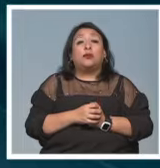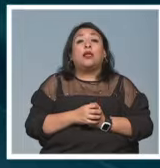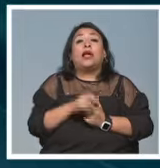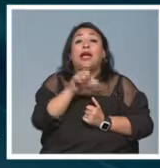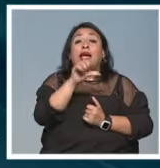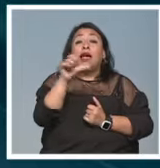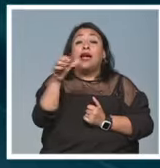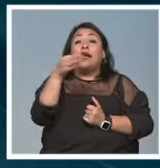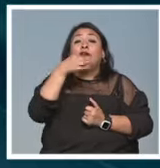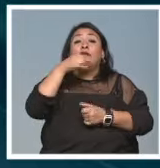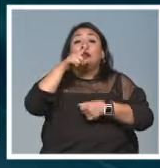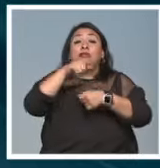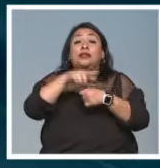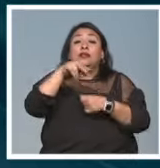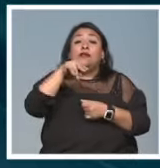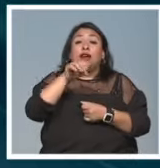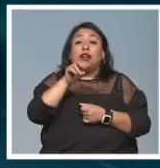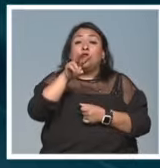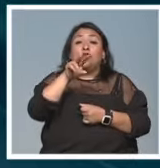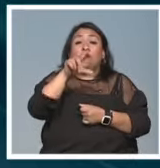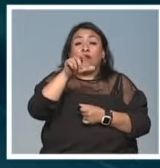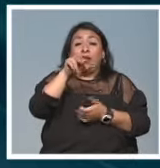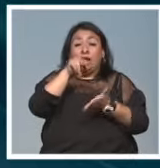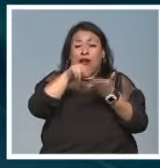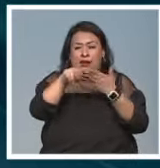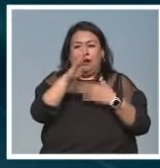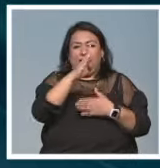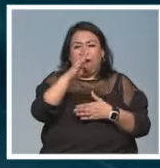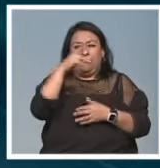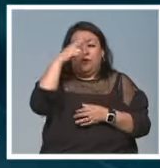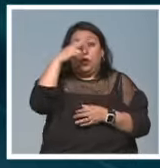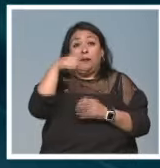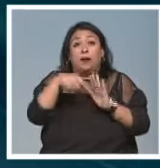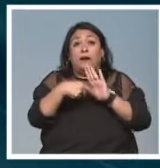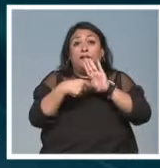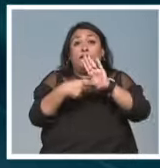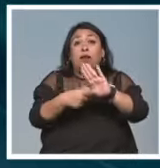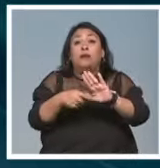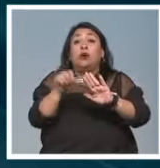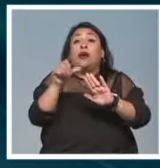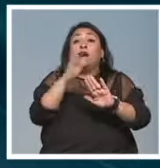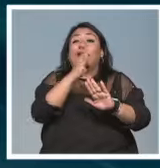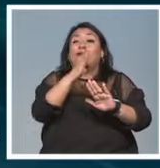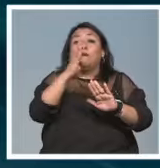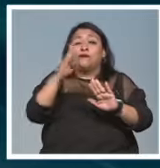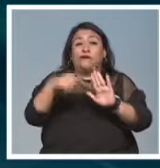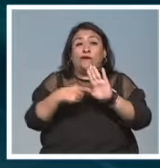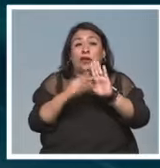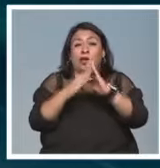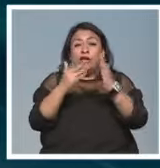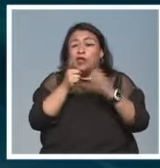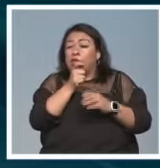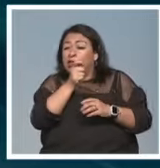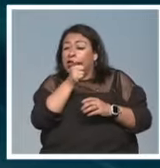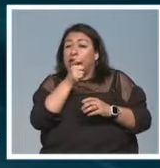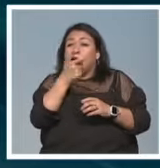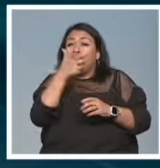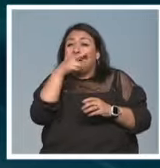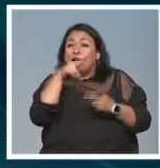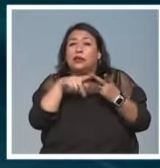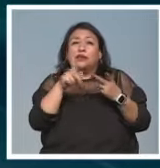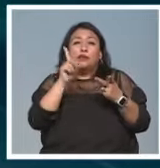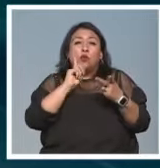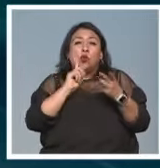En el marco del Festival de la Novela Negra, la Biblioteca de México presenta la muestra bibliográfica Detectives, Gángsters, Mujeres